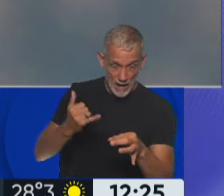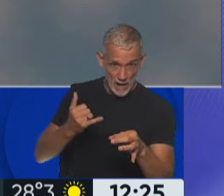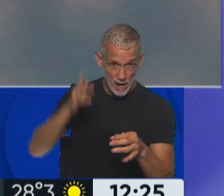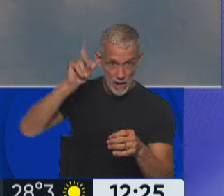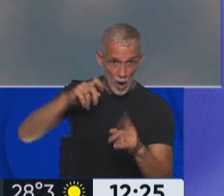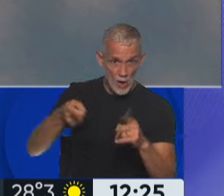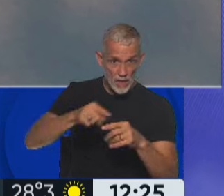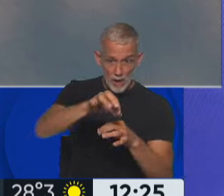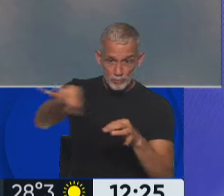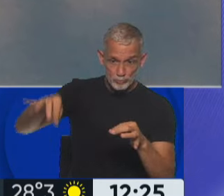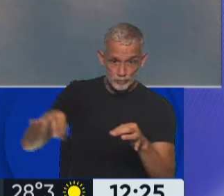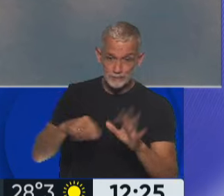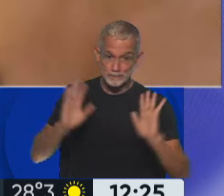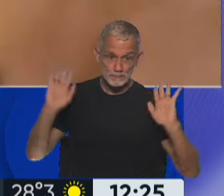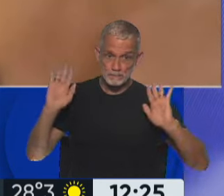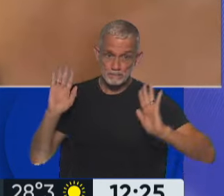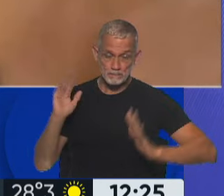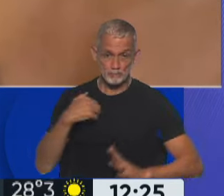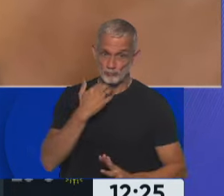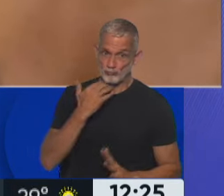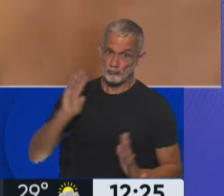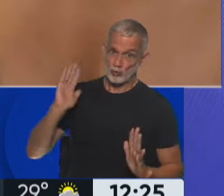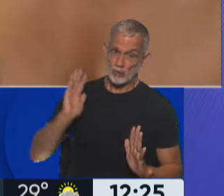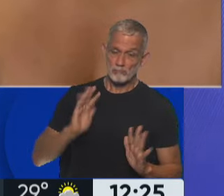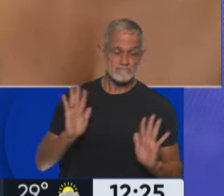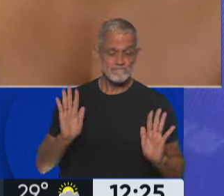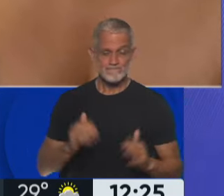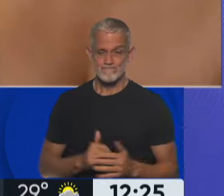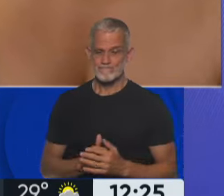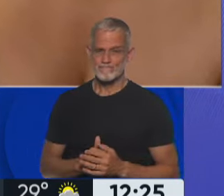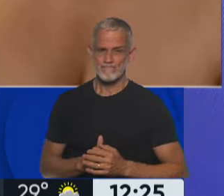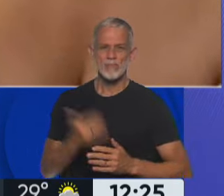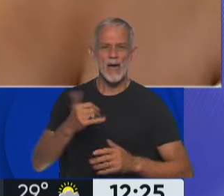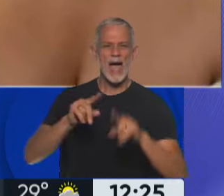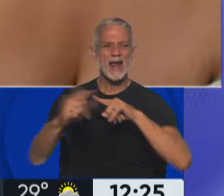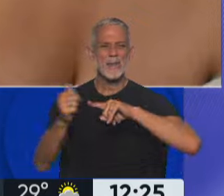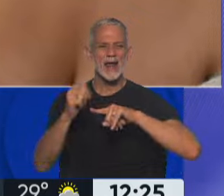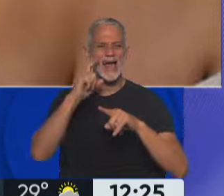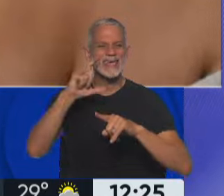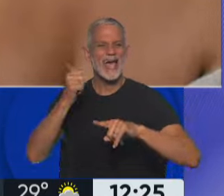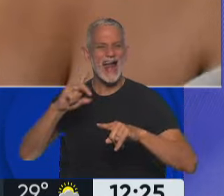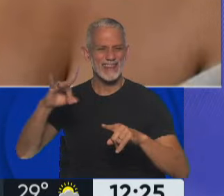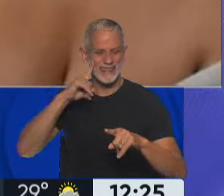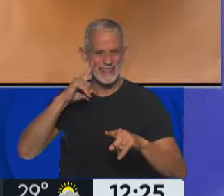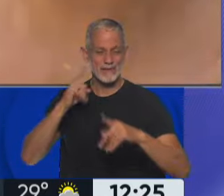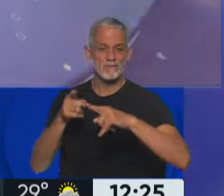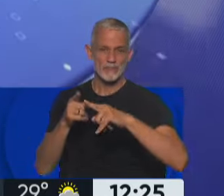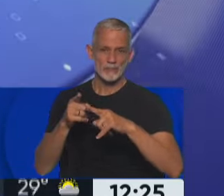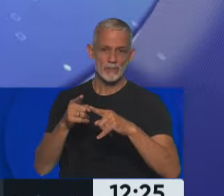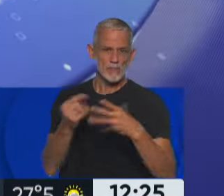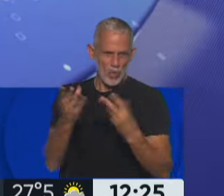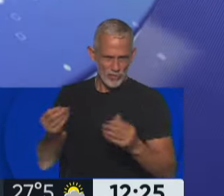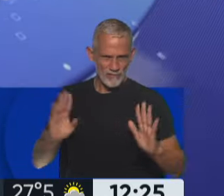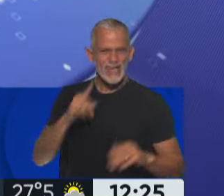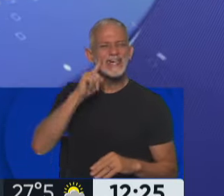una exclusión s yo no no me enteré de que huviera así pero tiene hermana icardi y la hermana de icardi que lo ha salido a defender en